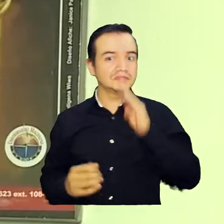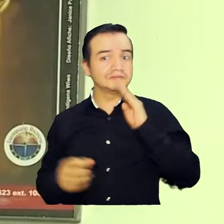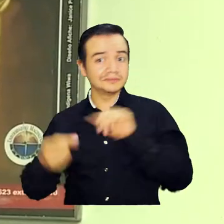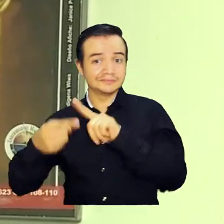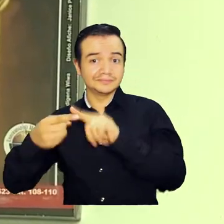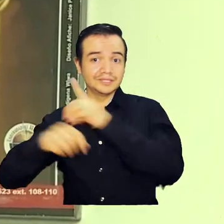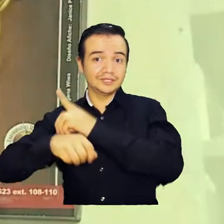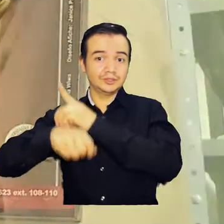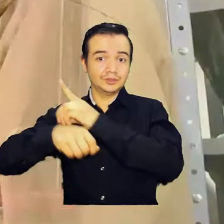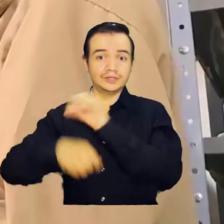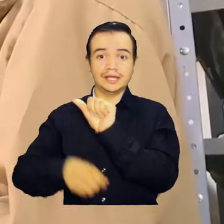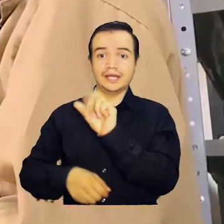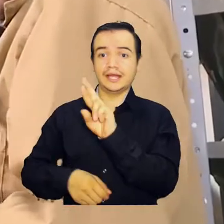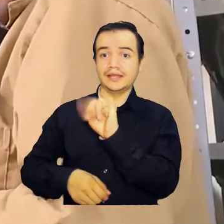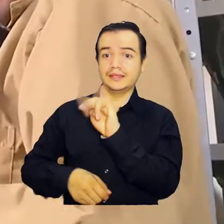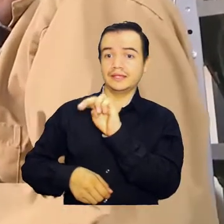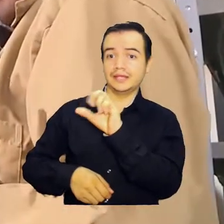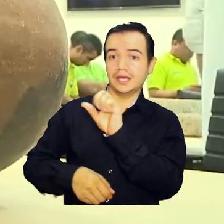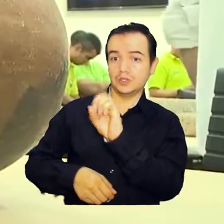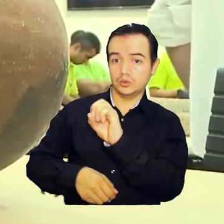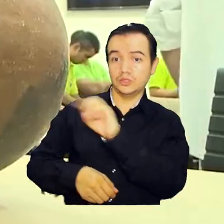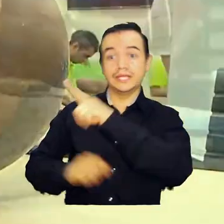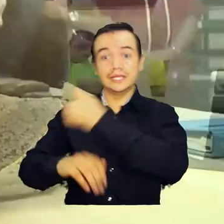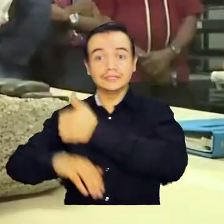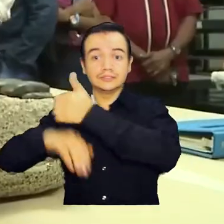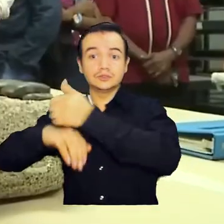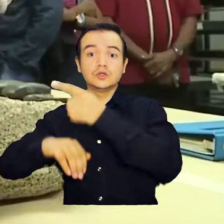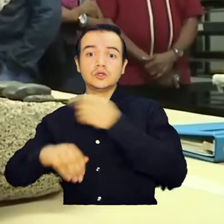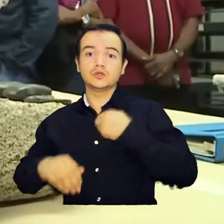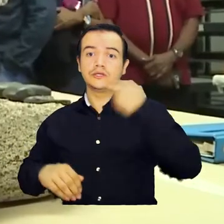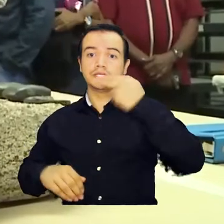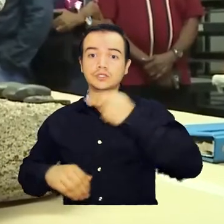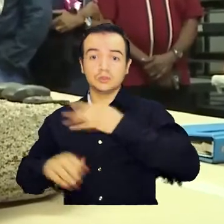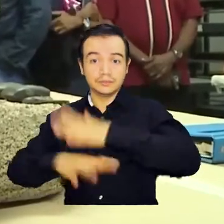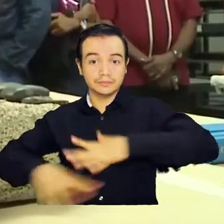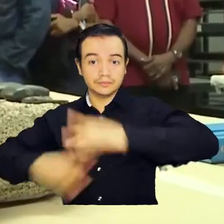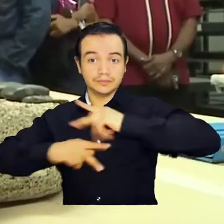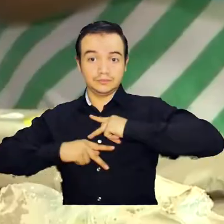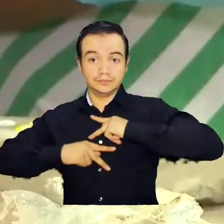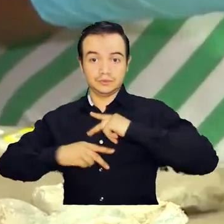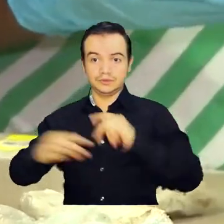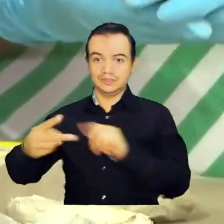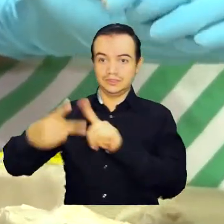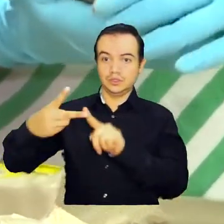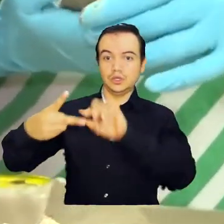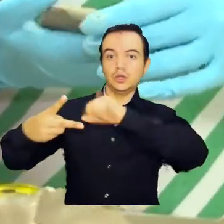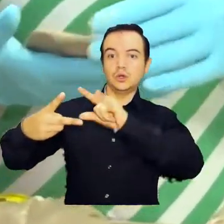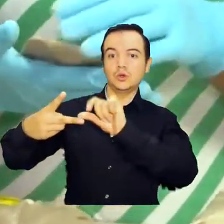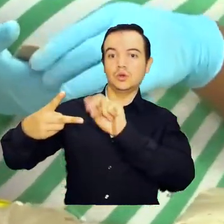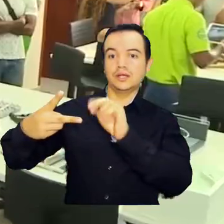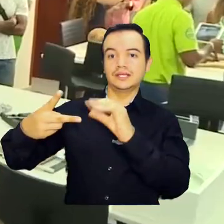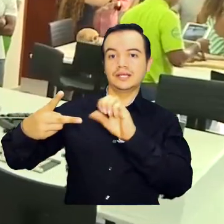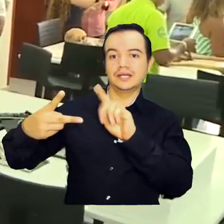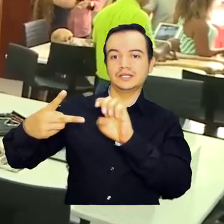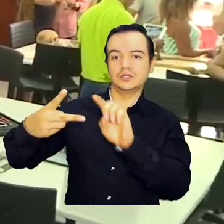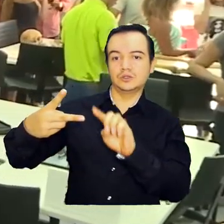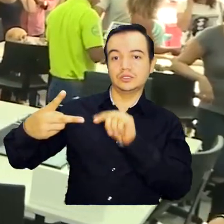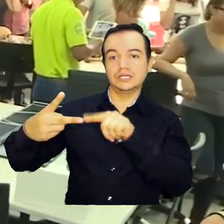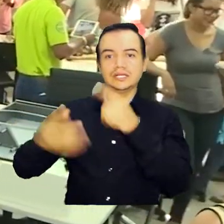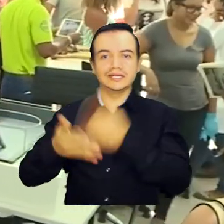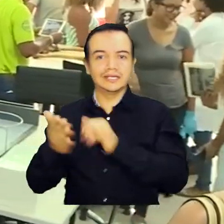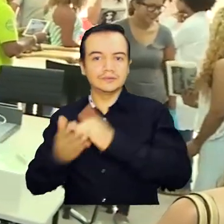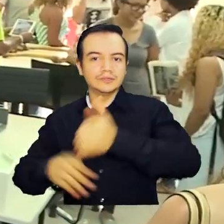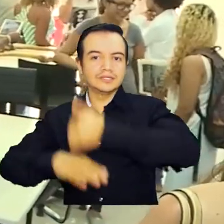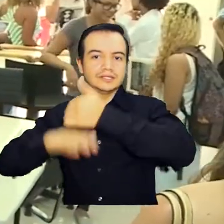trata del doctor Adriano Guerra, director del Programa en Historia y Patrimonio, y el doctor Juan Carlos Vargas Ruiz, director del Programa